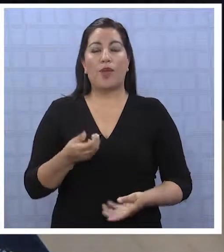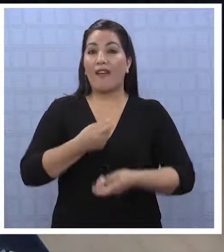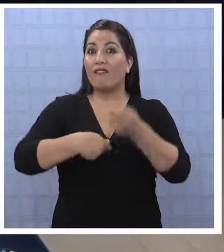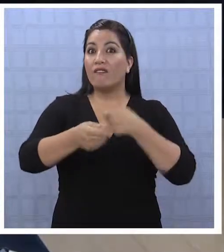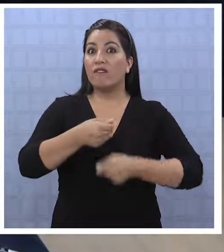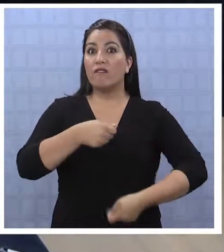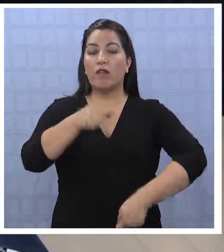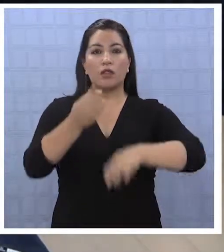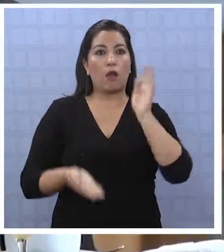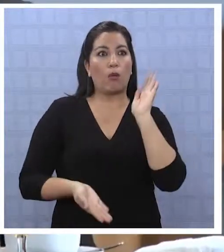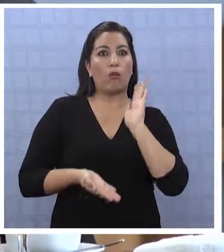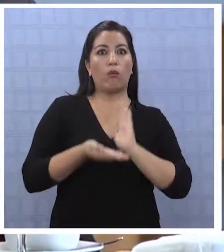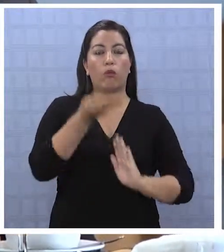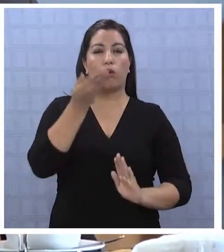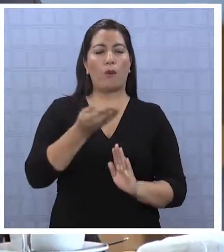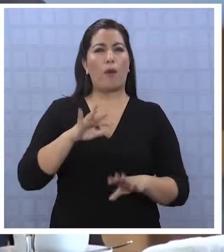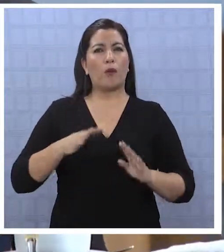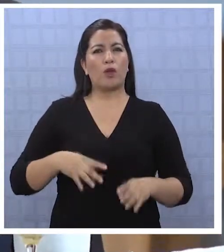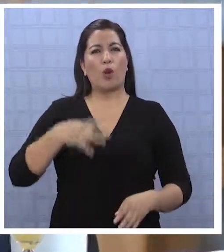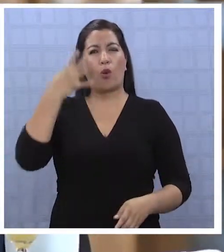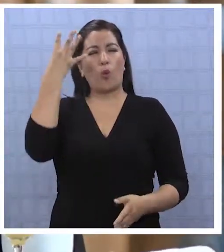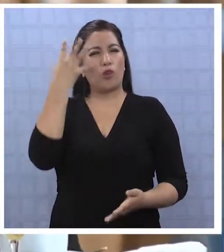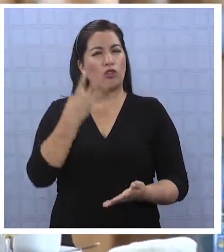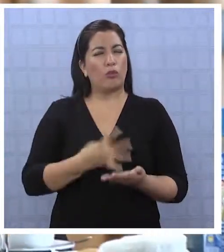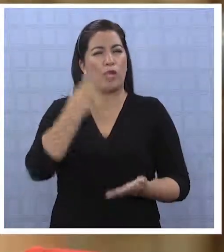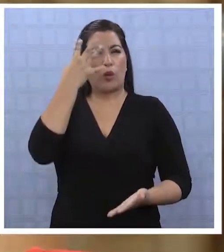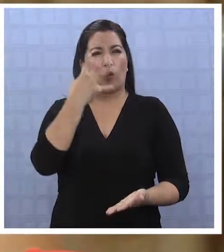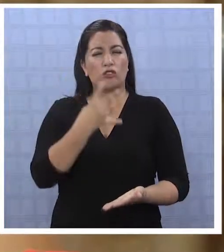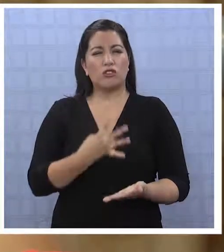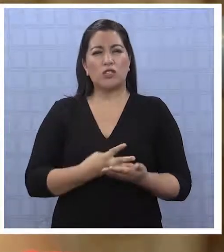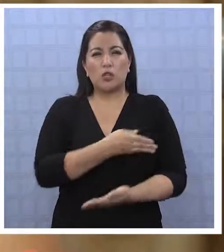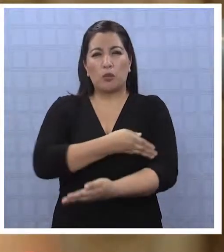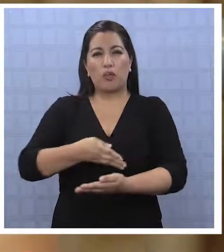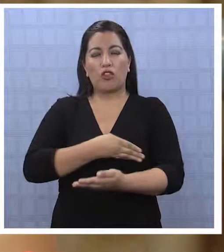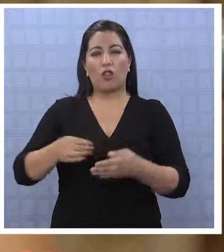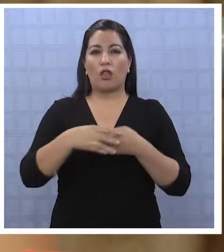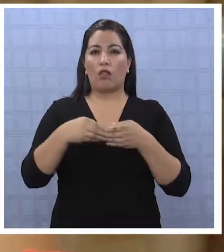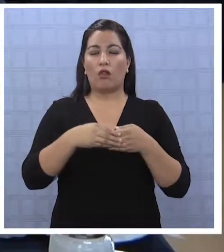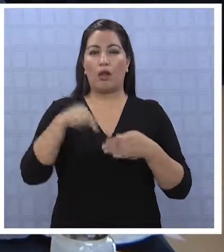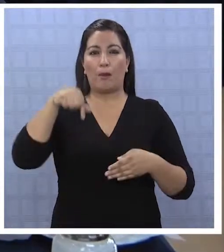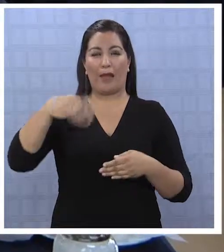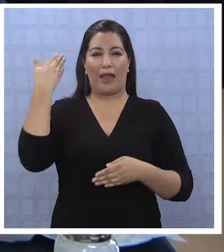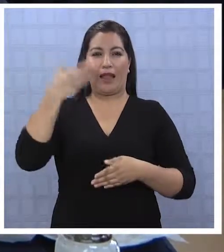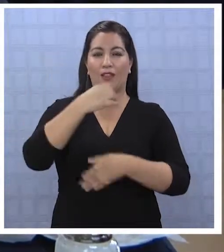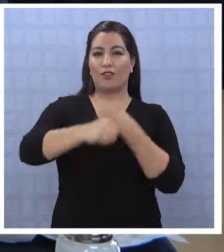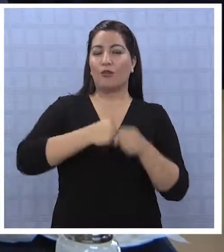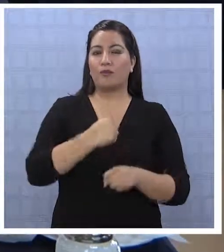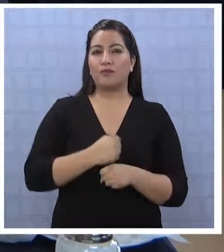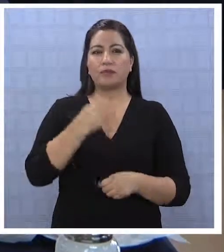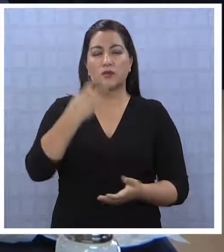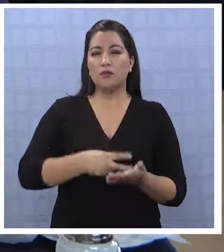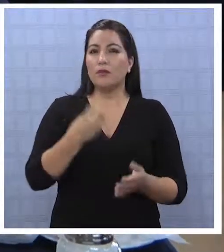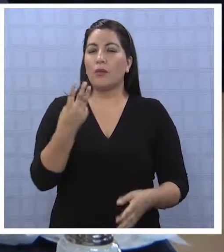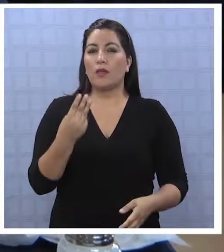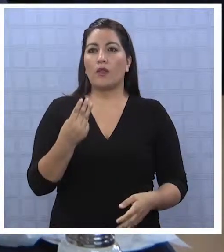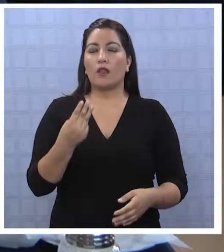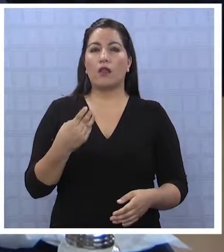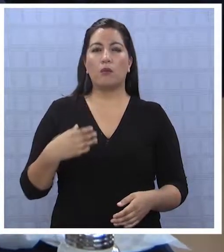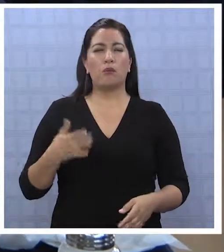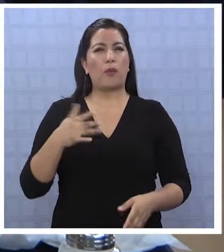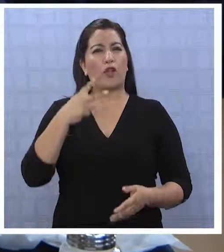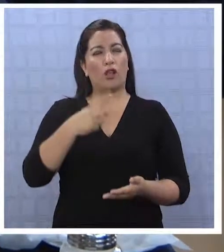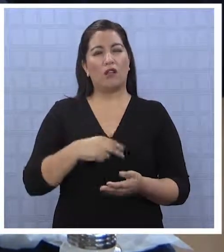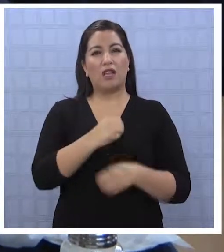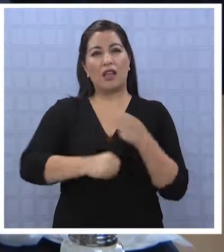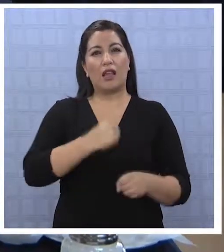histórica con una suma de más de 4.400 millones de dólares para el año 2013 el año anterior fue una cifra